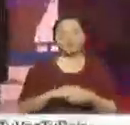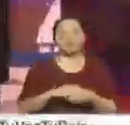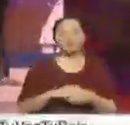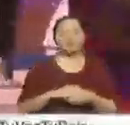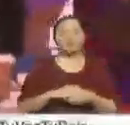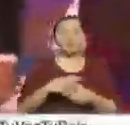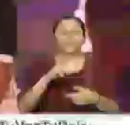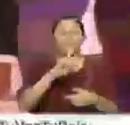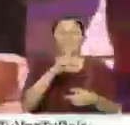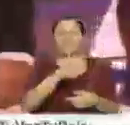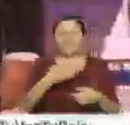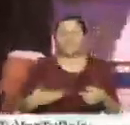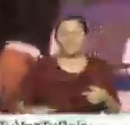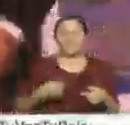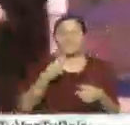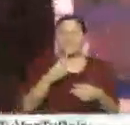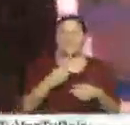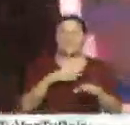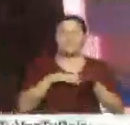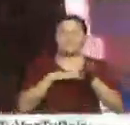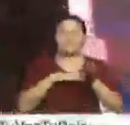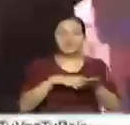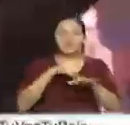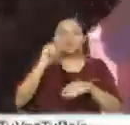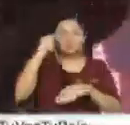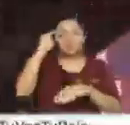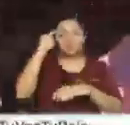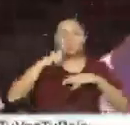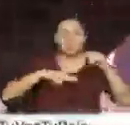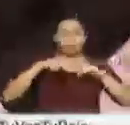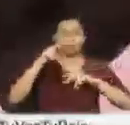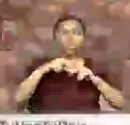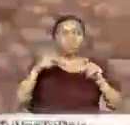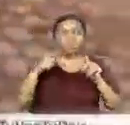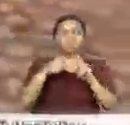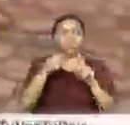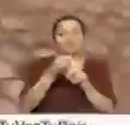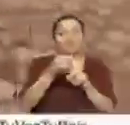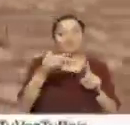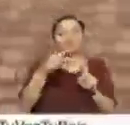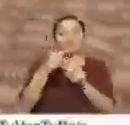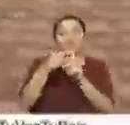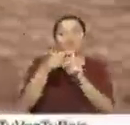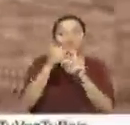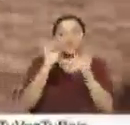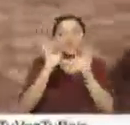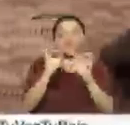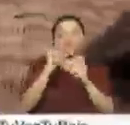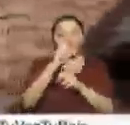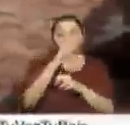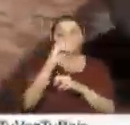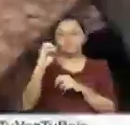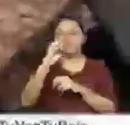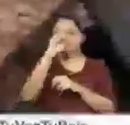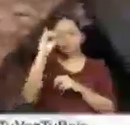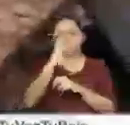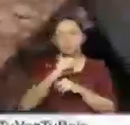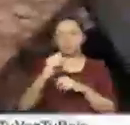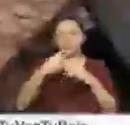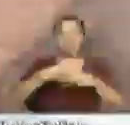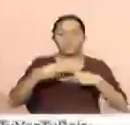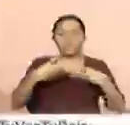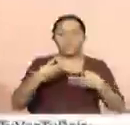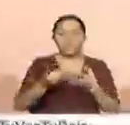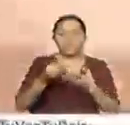segundo mandatario dijo que el respaldo del gobierno al sector de la construcción genera un impacto positivo, ya que el 100% de los materiales empleados son